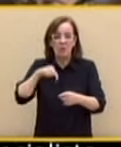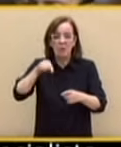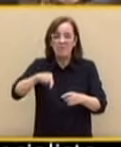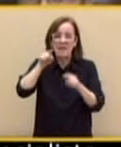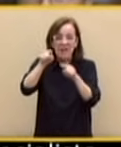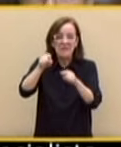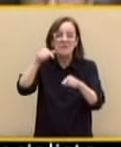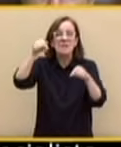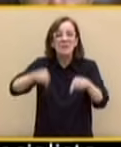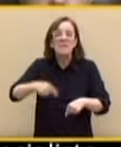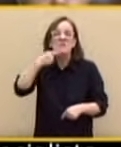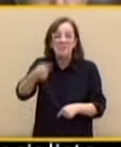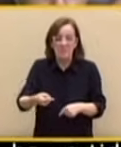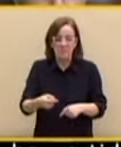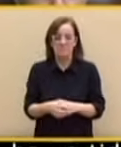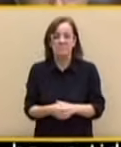aquí diciendo lo que...